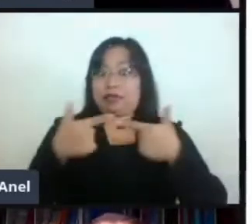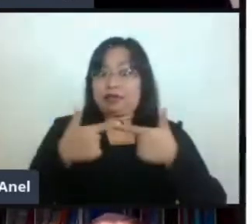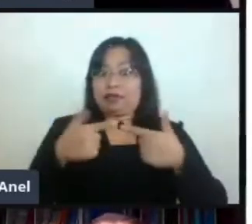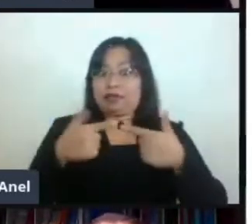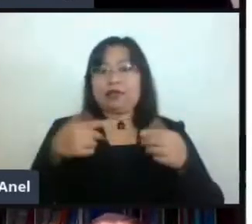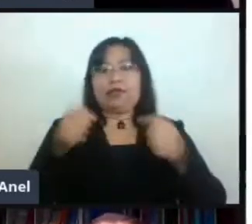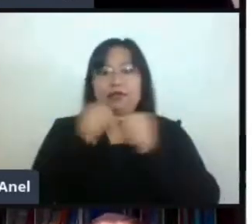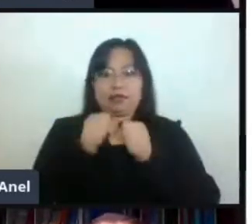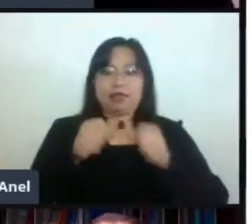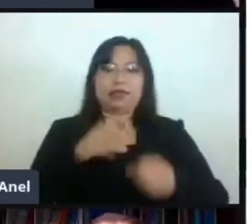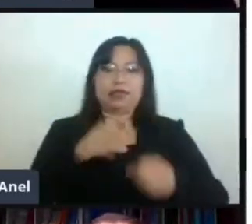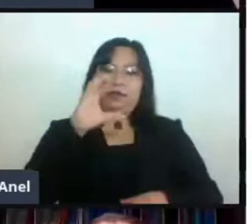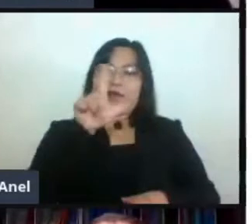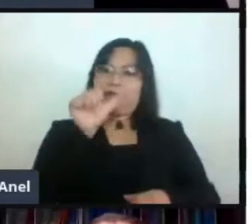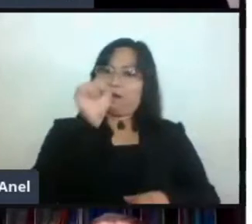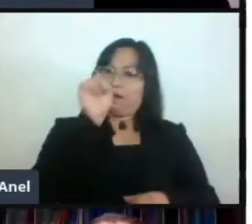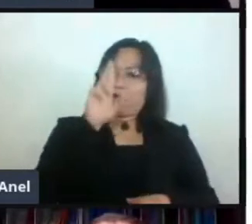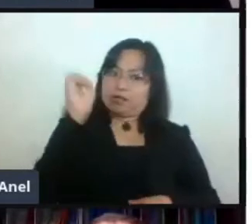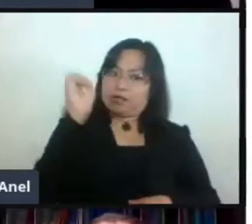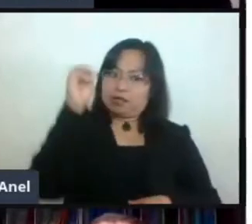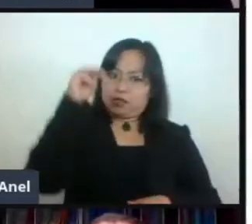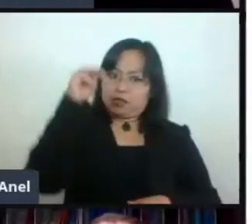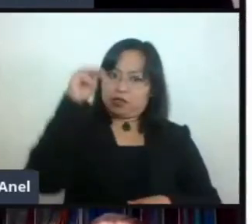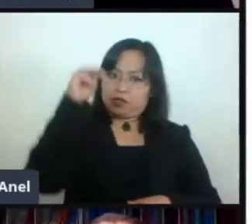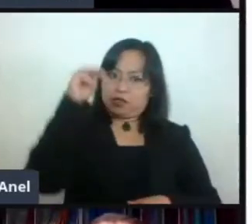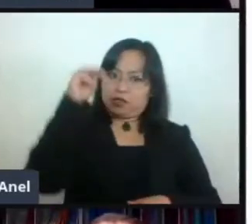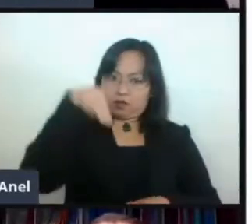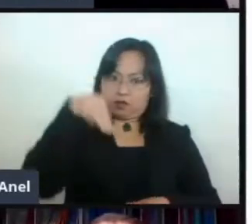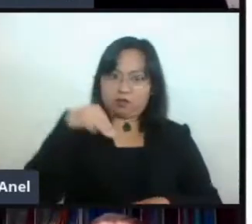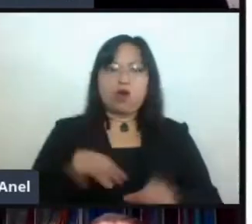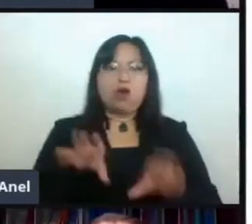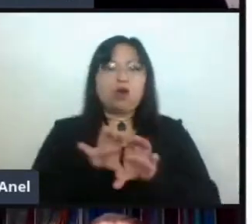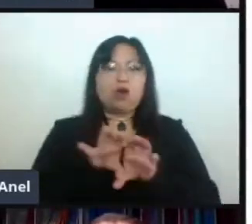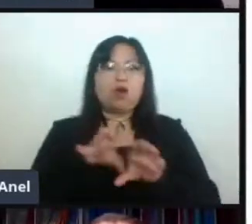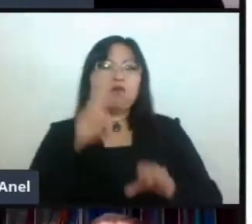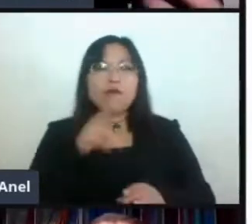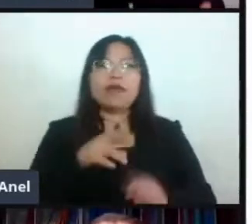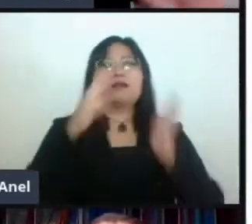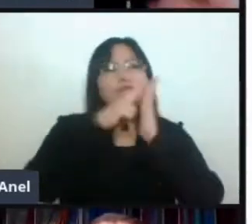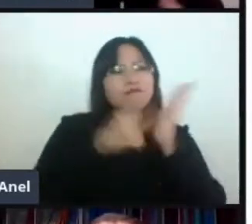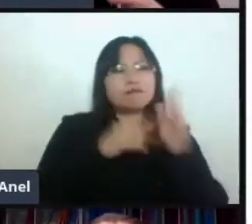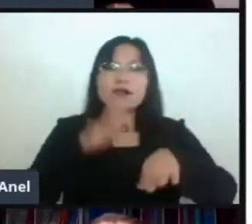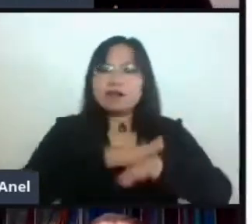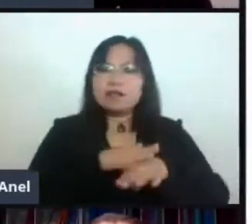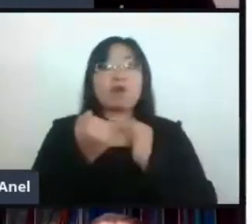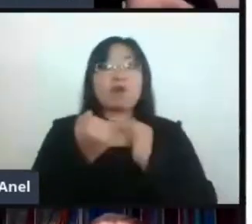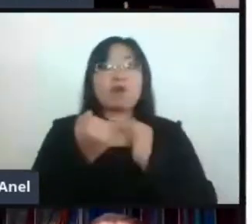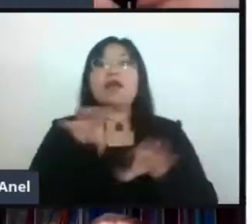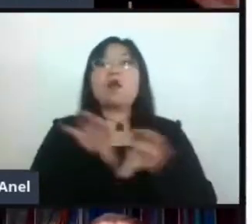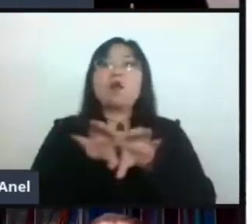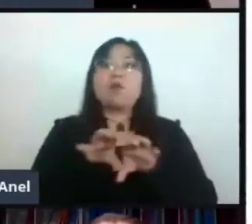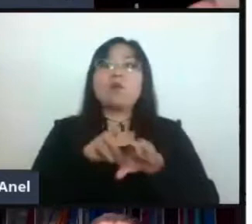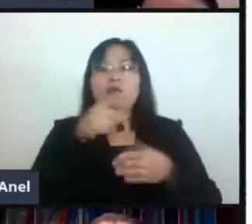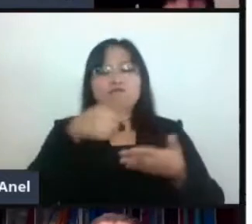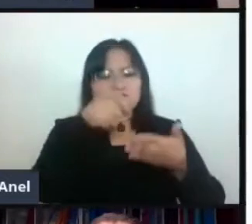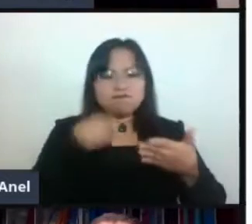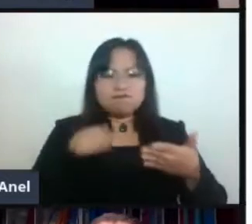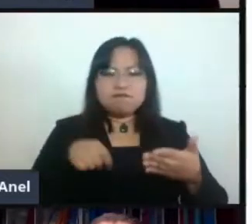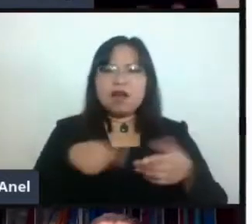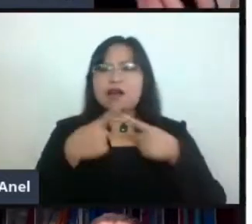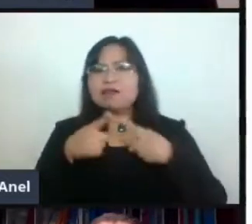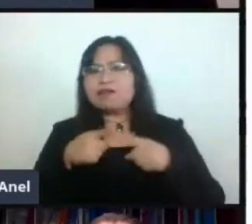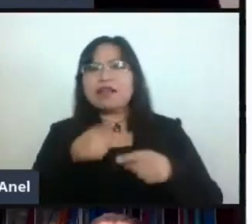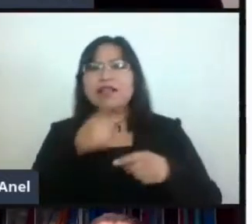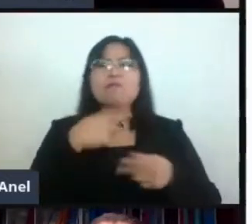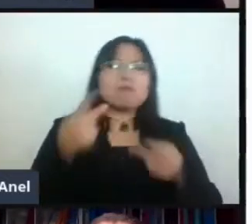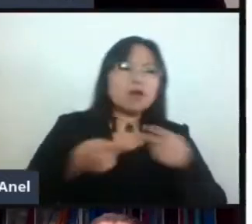También vamos a tratar el tema de los formularios de Google como guías de aprendizaje. Y finalmente vamos a hacer ciertas conclusiones y vamos a